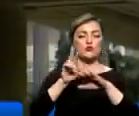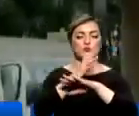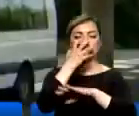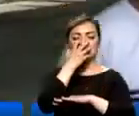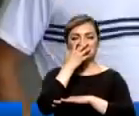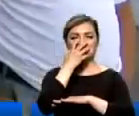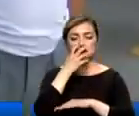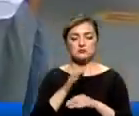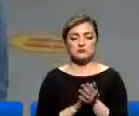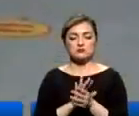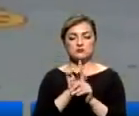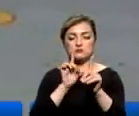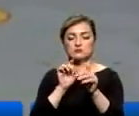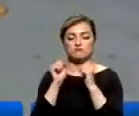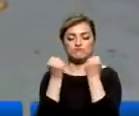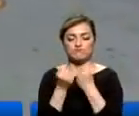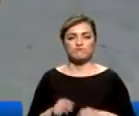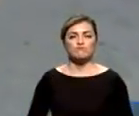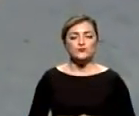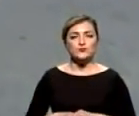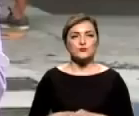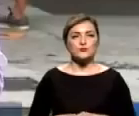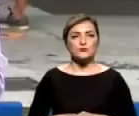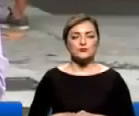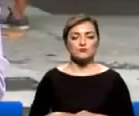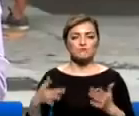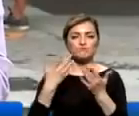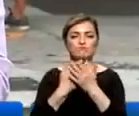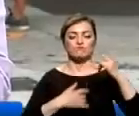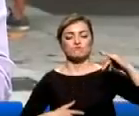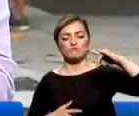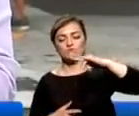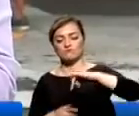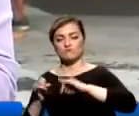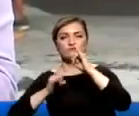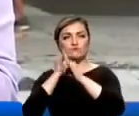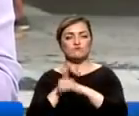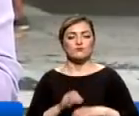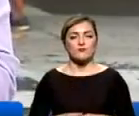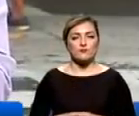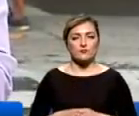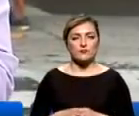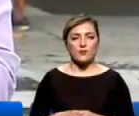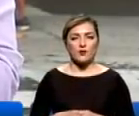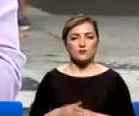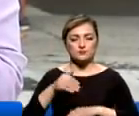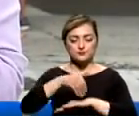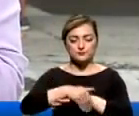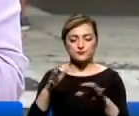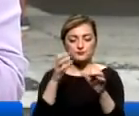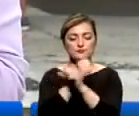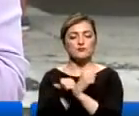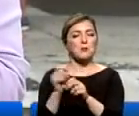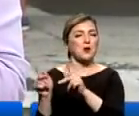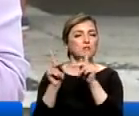de la mascarilla y del distanciamiento social. Hoy han arribado ya 5 vuelos internacionales y para el resto de la tarde y noche se